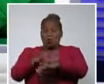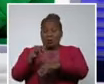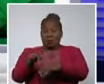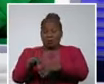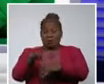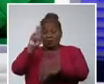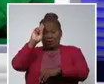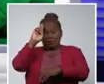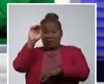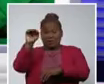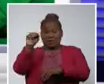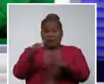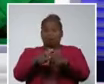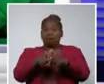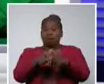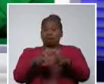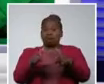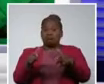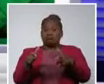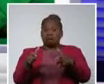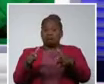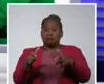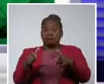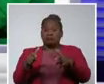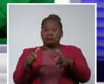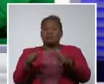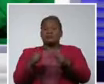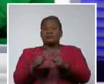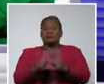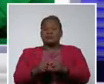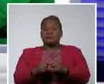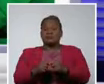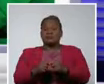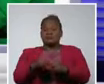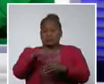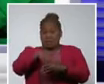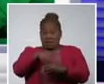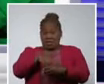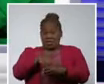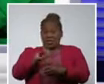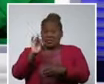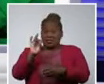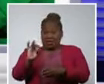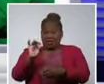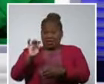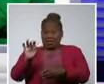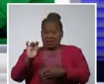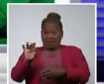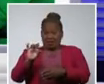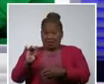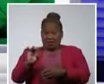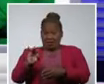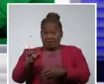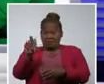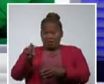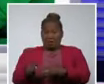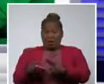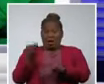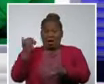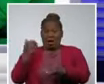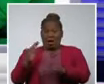se incrementa. Con estas 715 altas del día de ayer, pues ya se acumulan